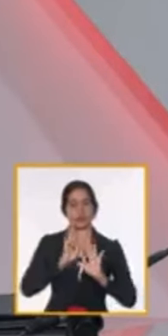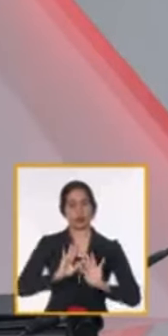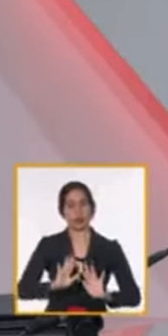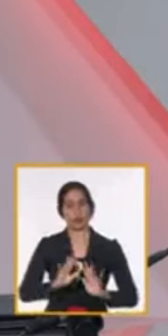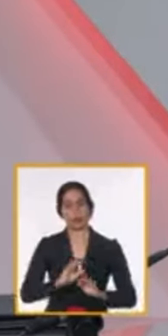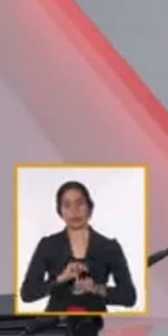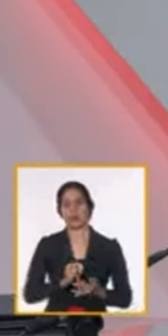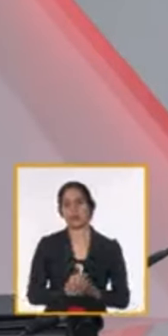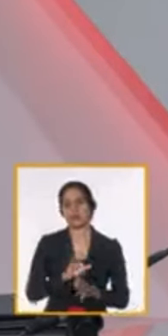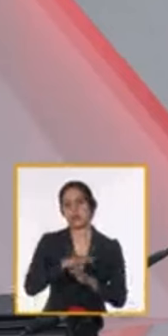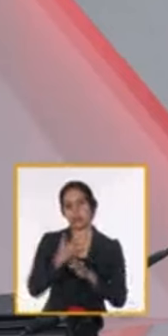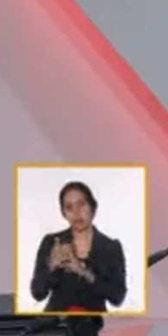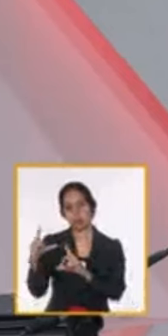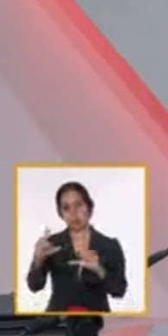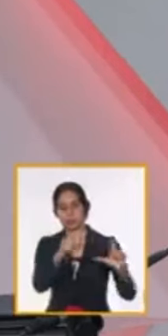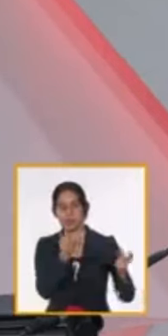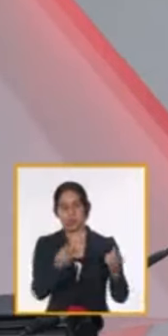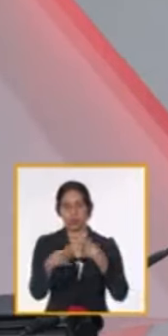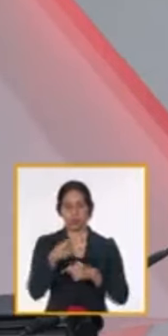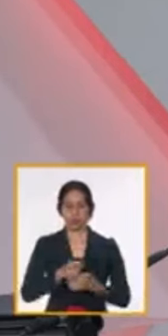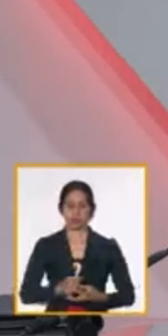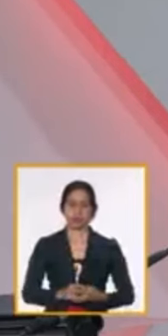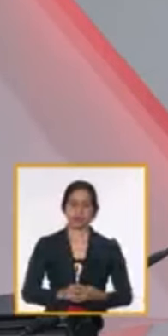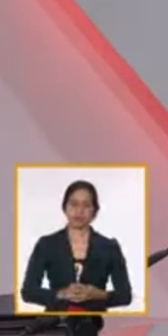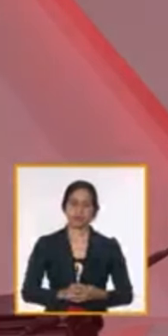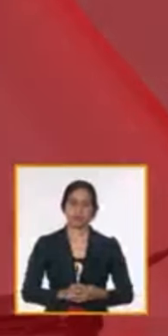vemos algunos materiales y regresamos con ustedes.